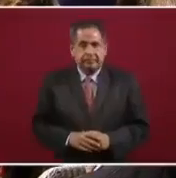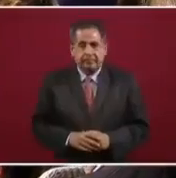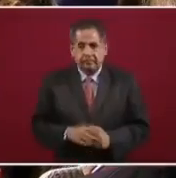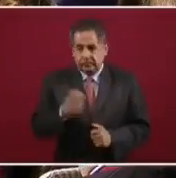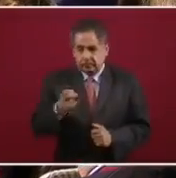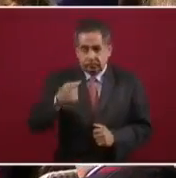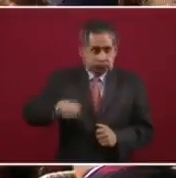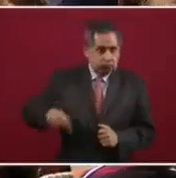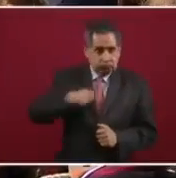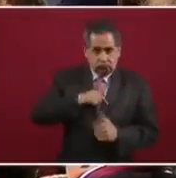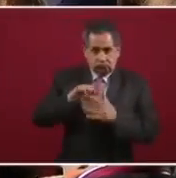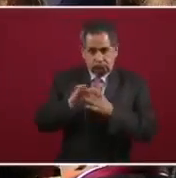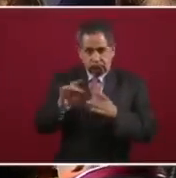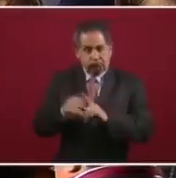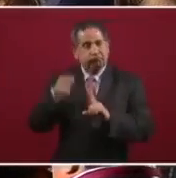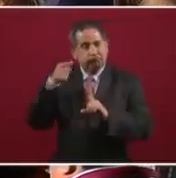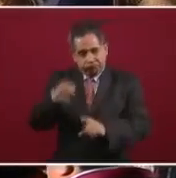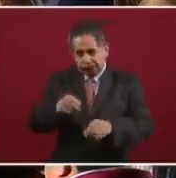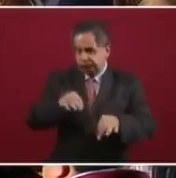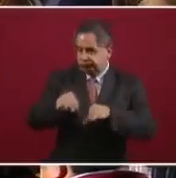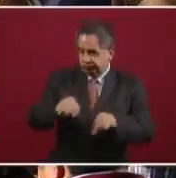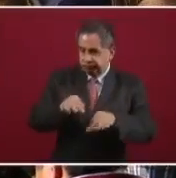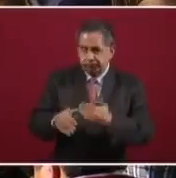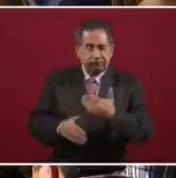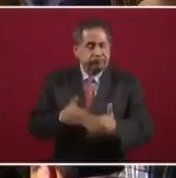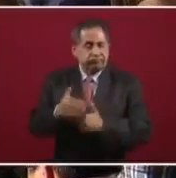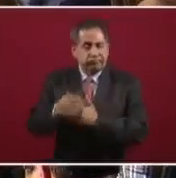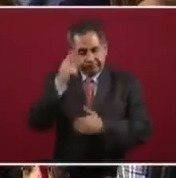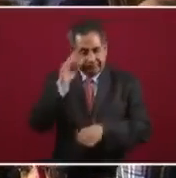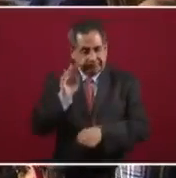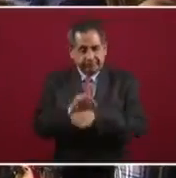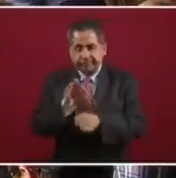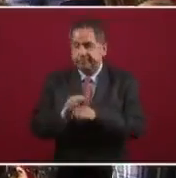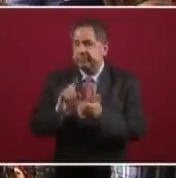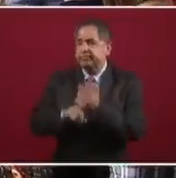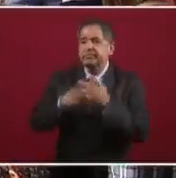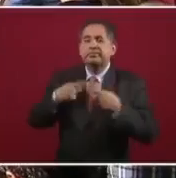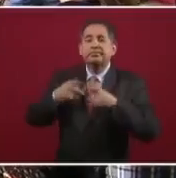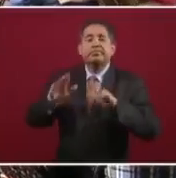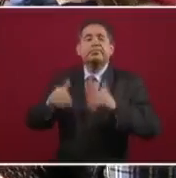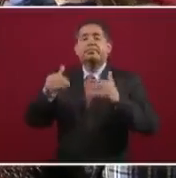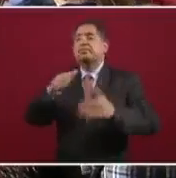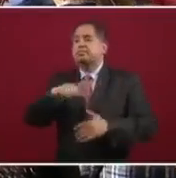y nosotros trabajando en beneficio del pueblo,